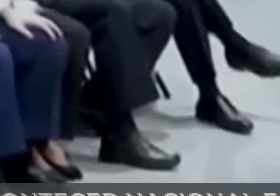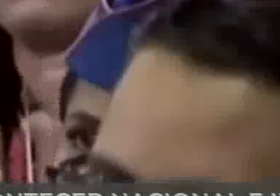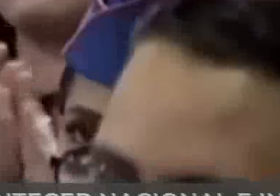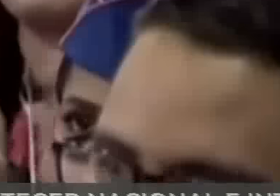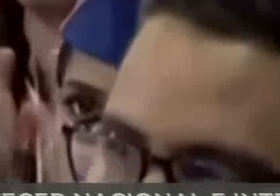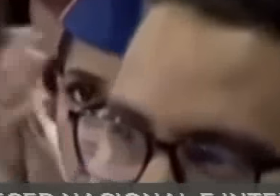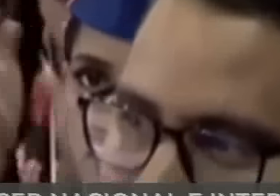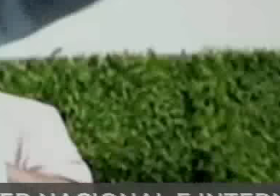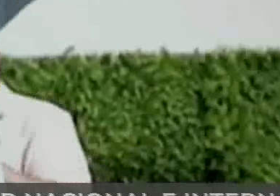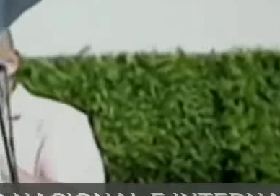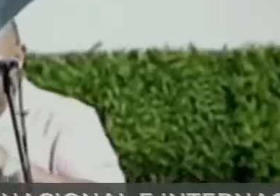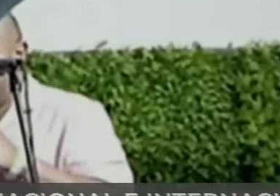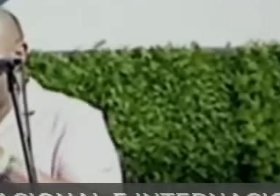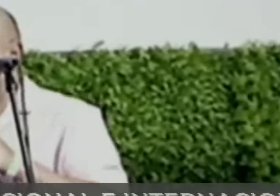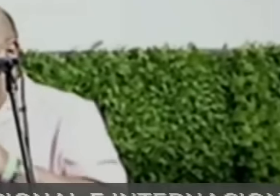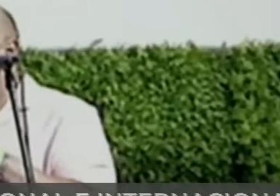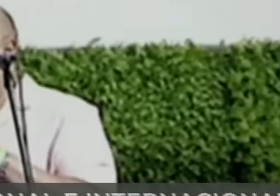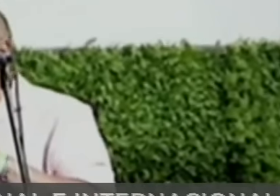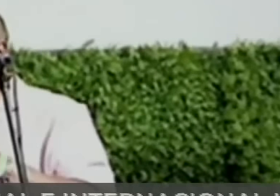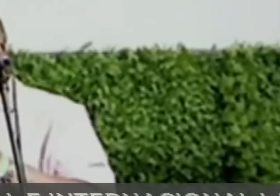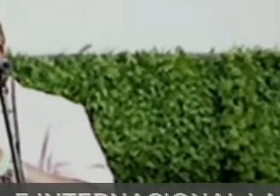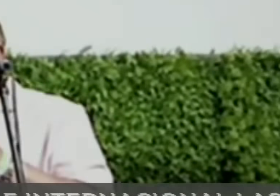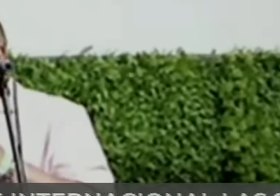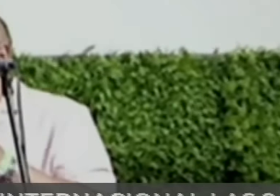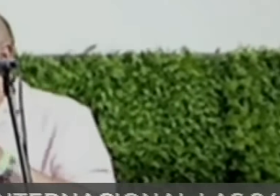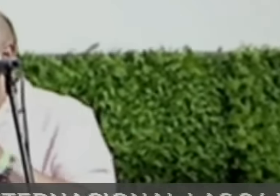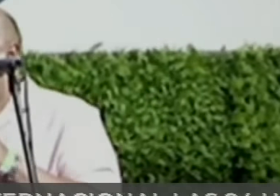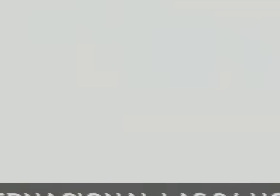Venezuela. ¡Felicitaciones!